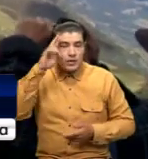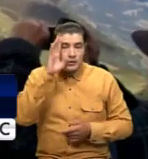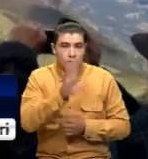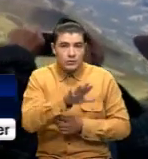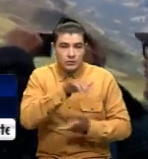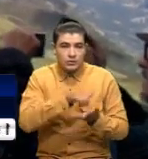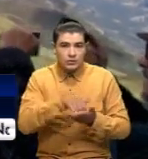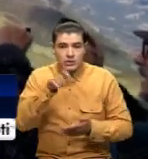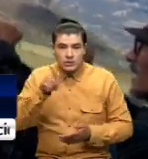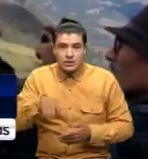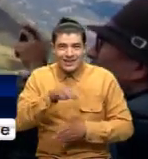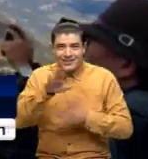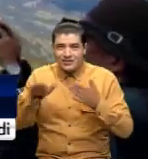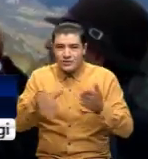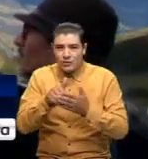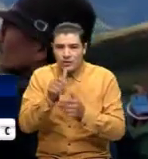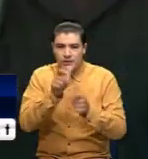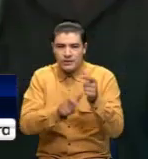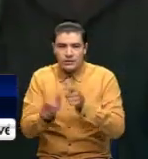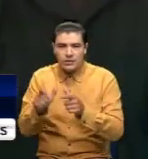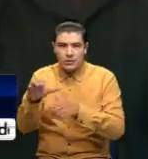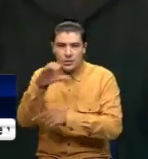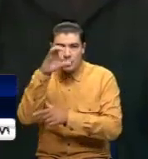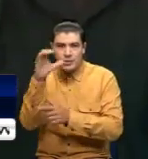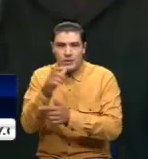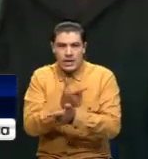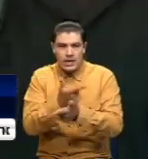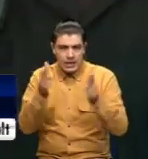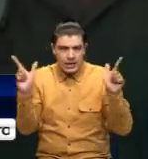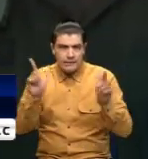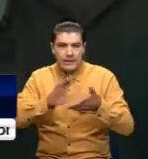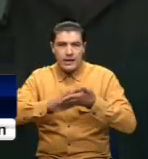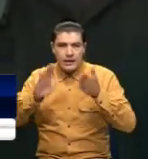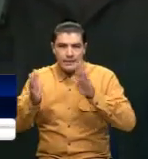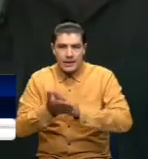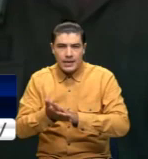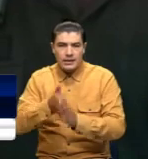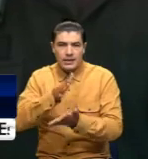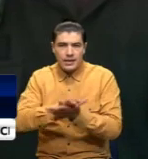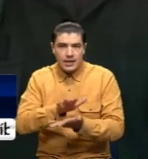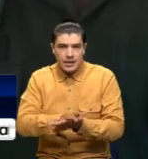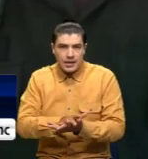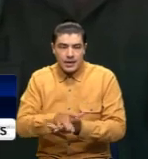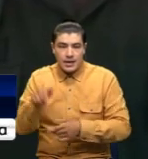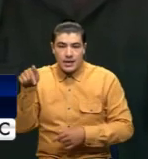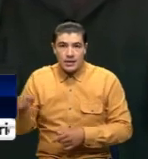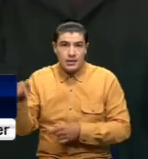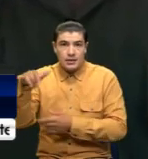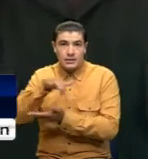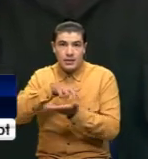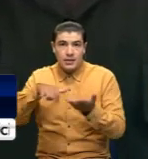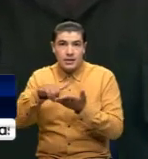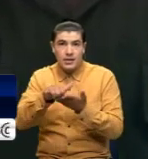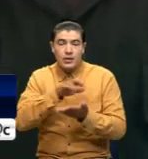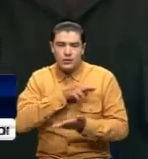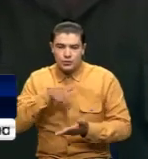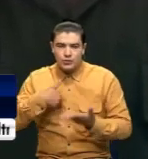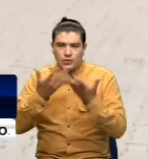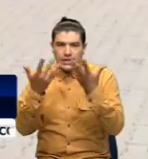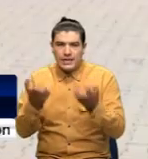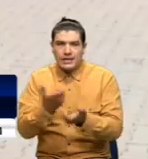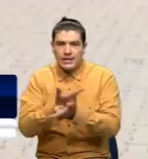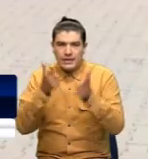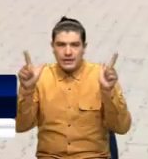colombianos más tranquilidad y aquí en santander queremos esa libertad queremos esa